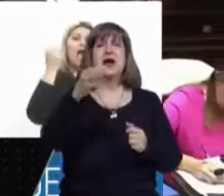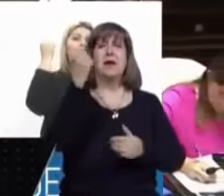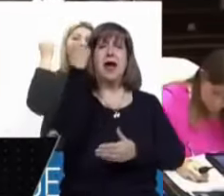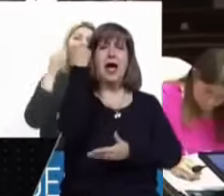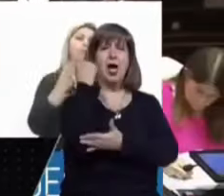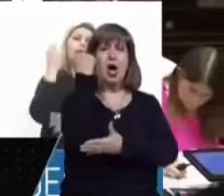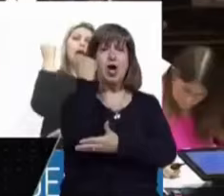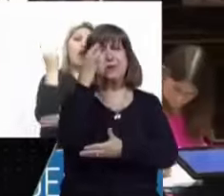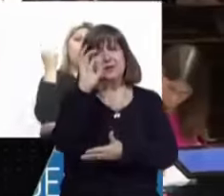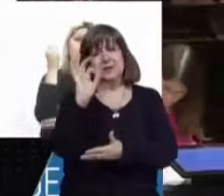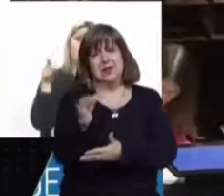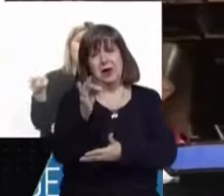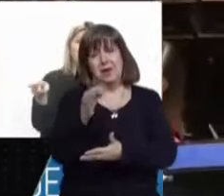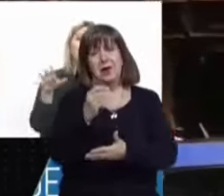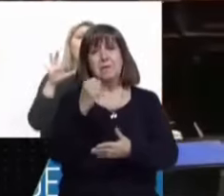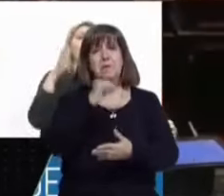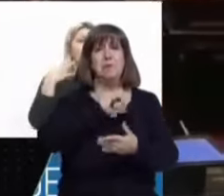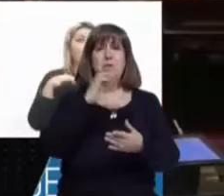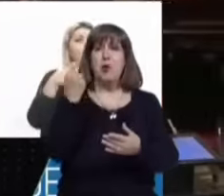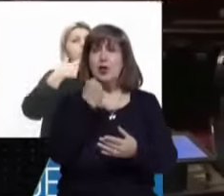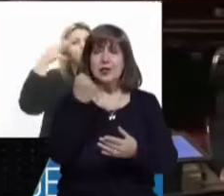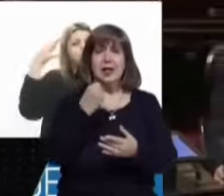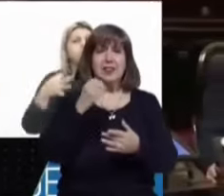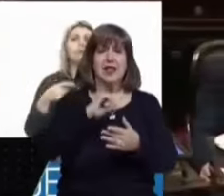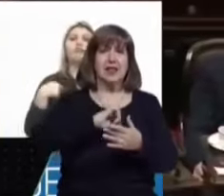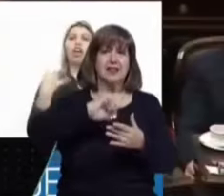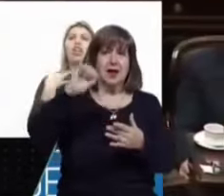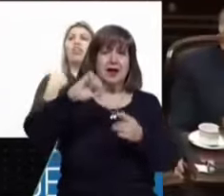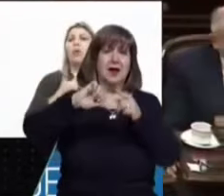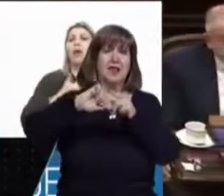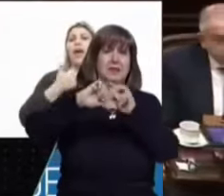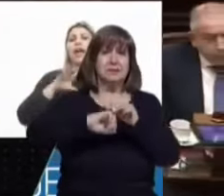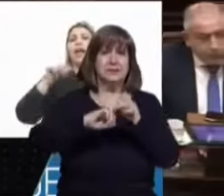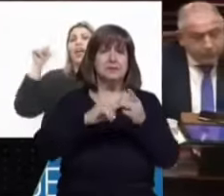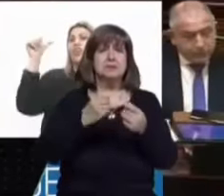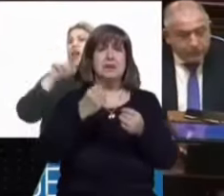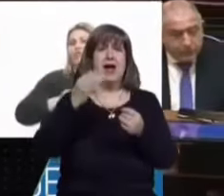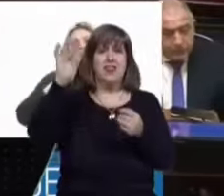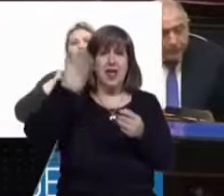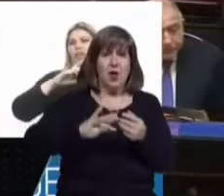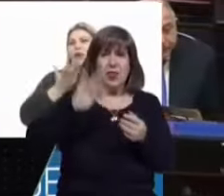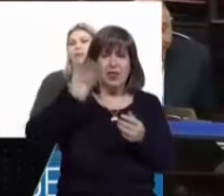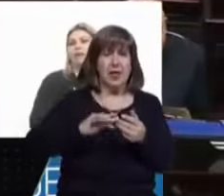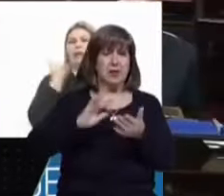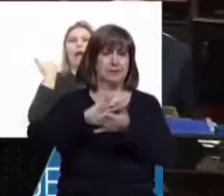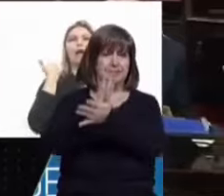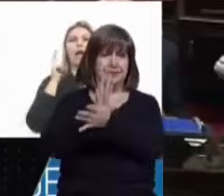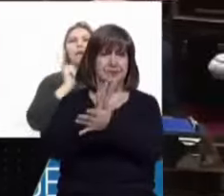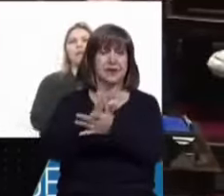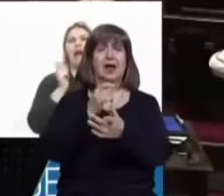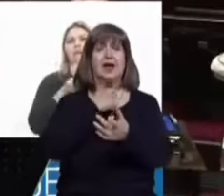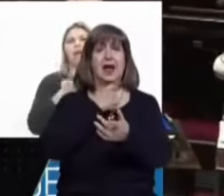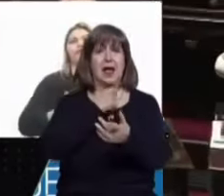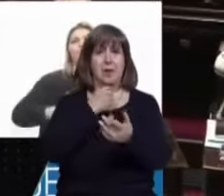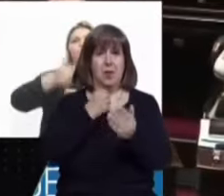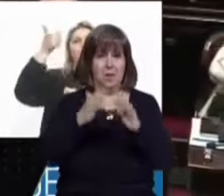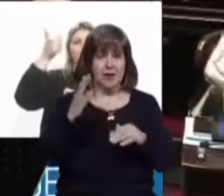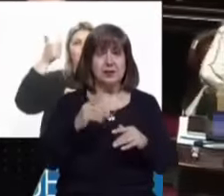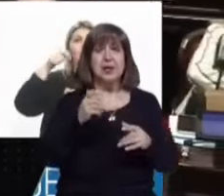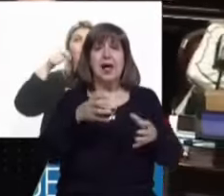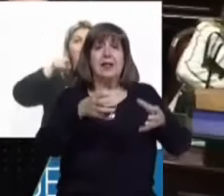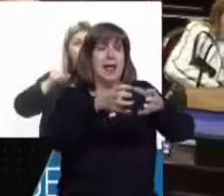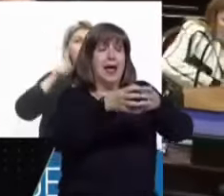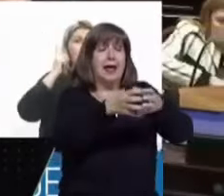debemos eliminar el déficit y pasar un esquema de superávit. Esta convicción, obviamente, la acompaña a todo el equipo de